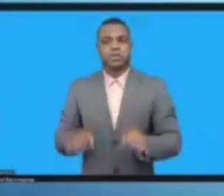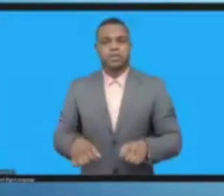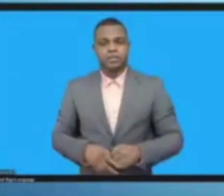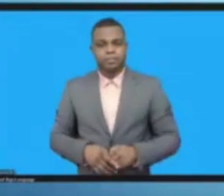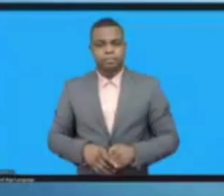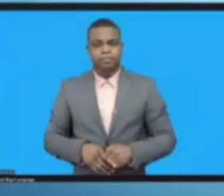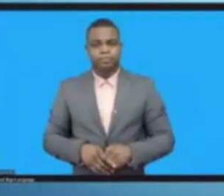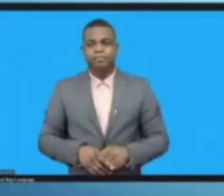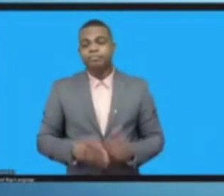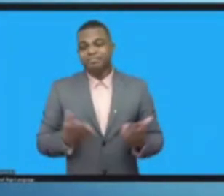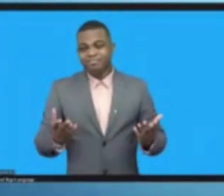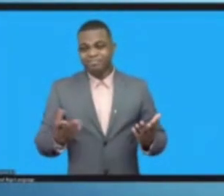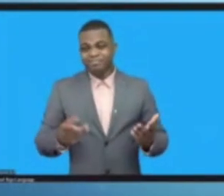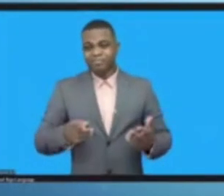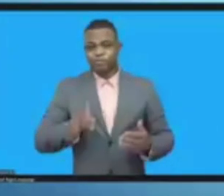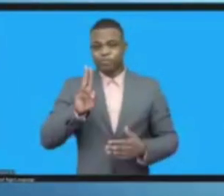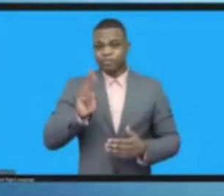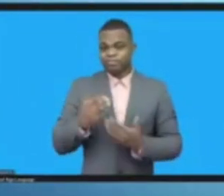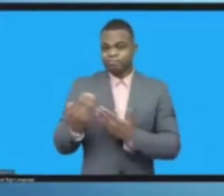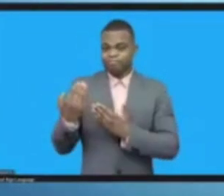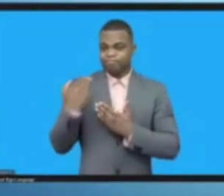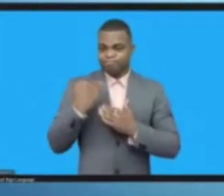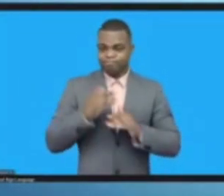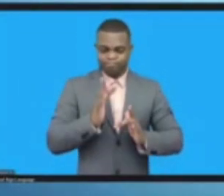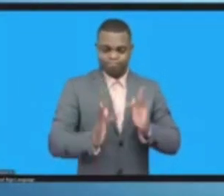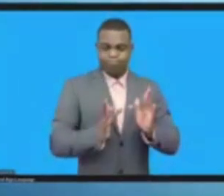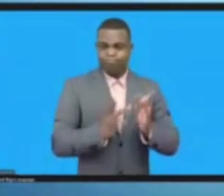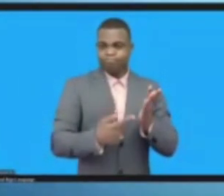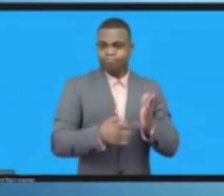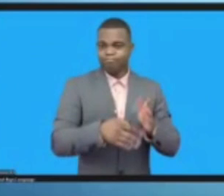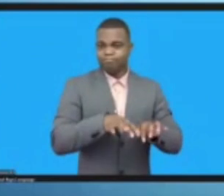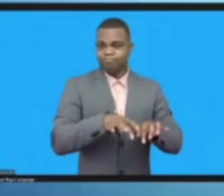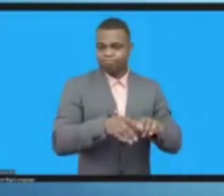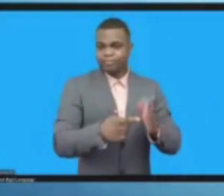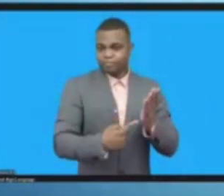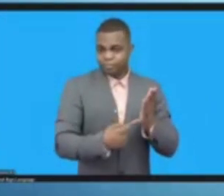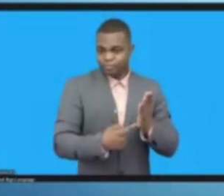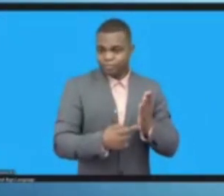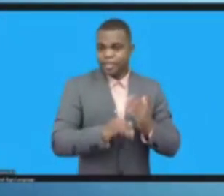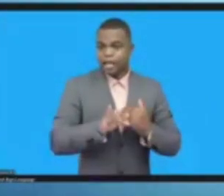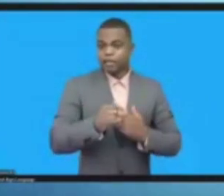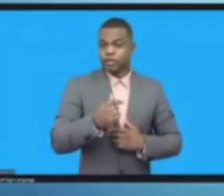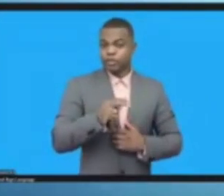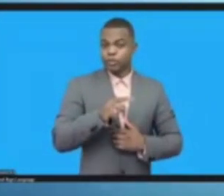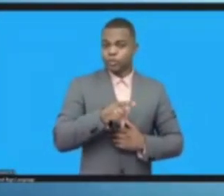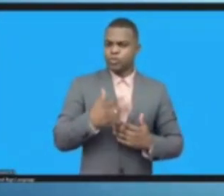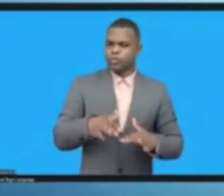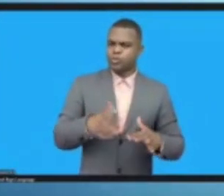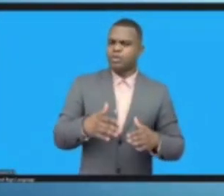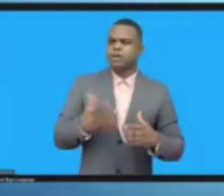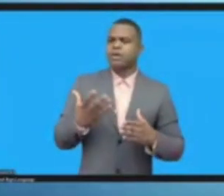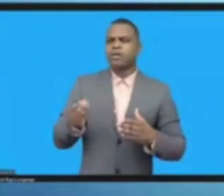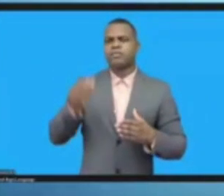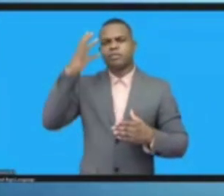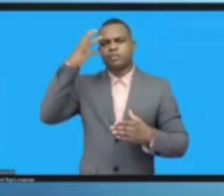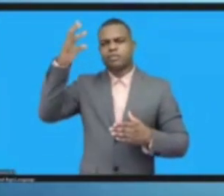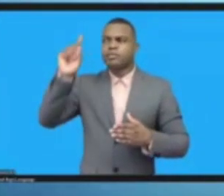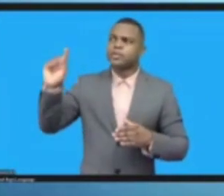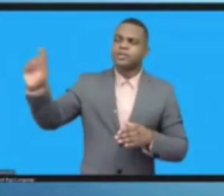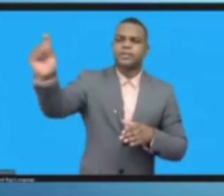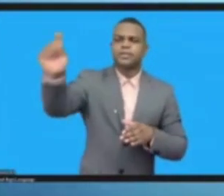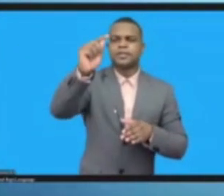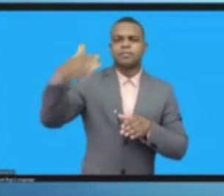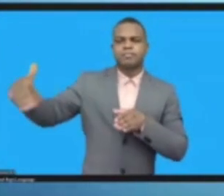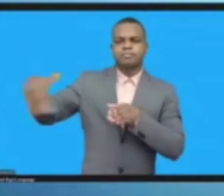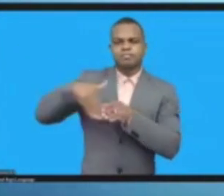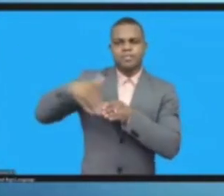junto con sus miembros el sector privado de la sociedad civil puede movilizar a toda la comunidad digital